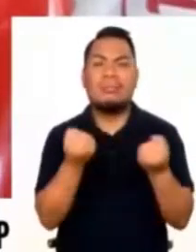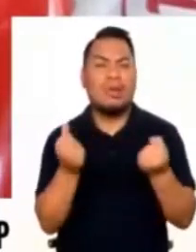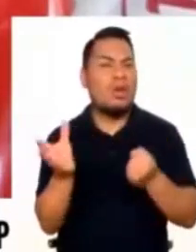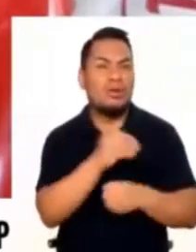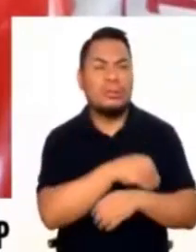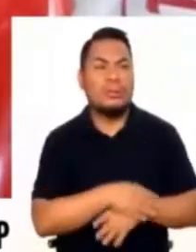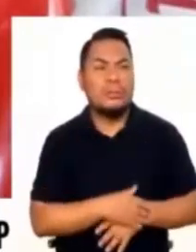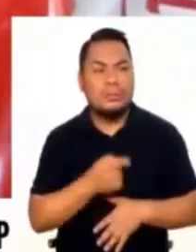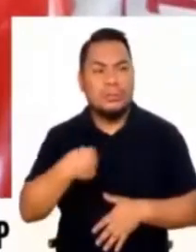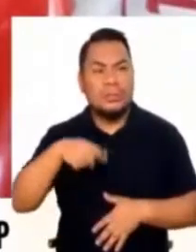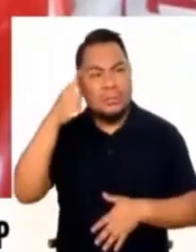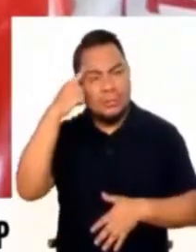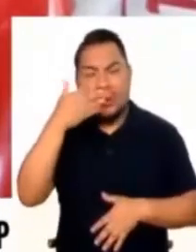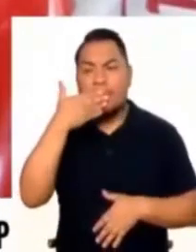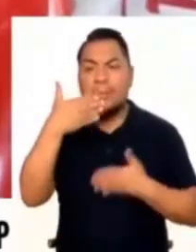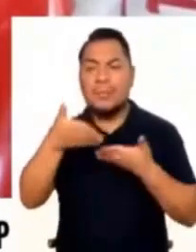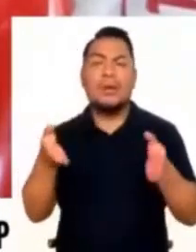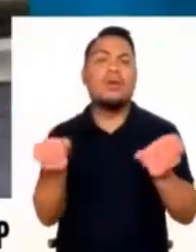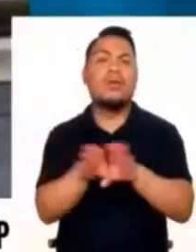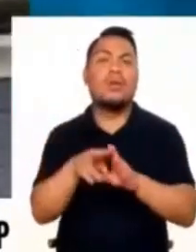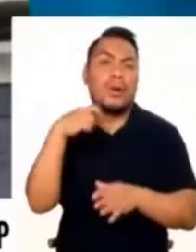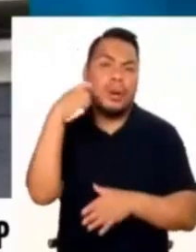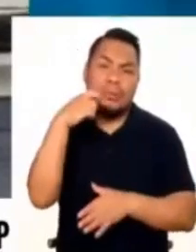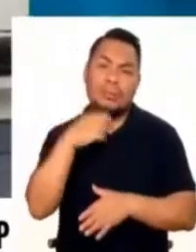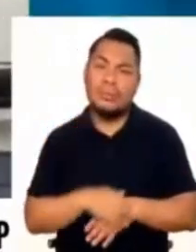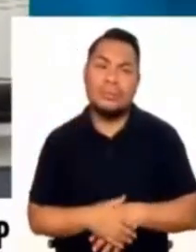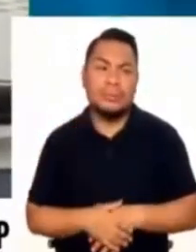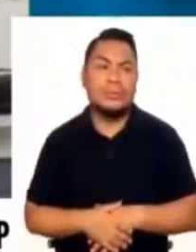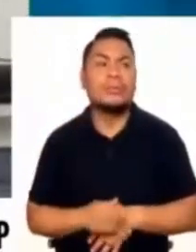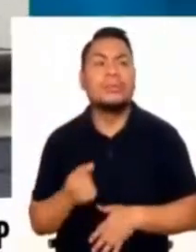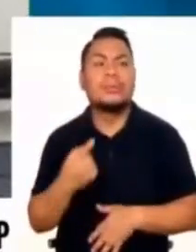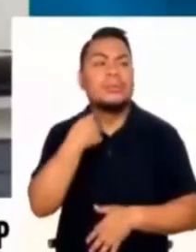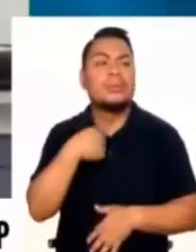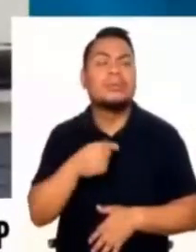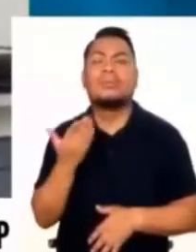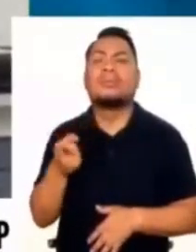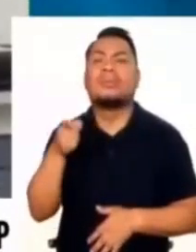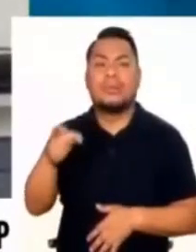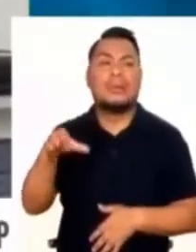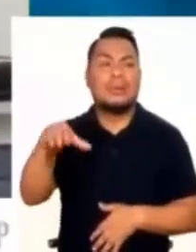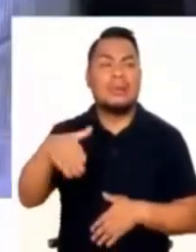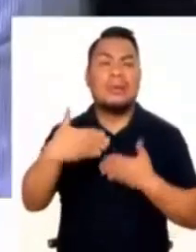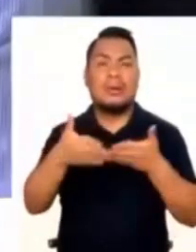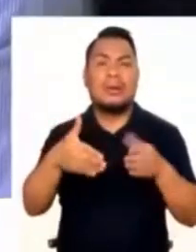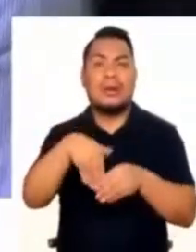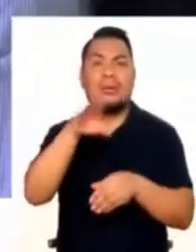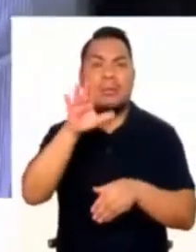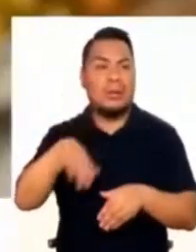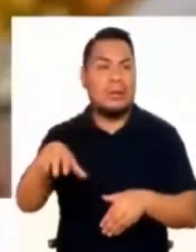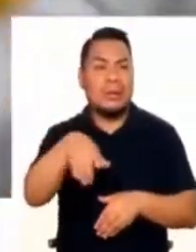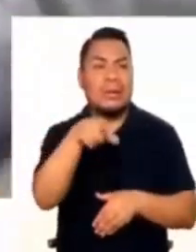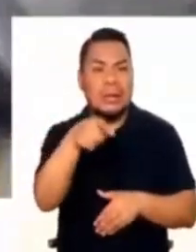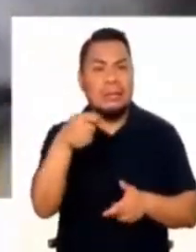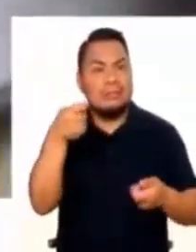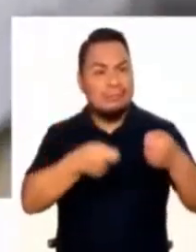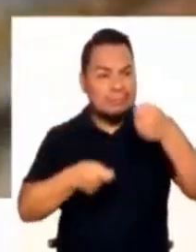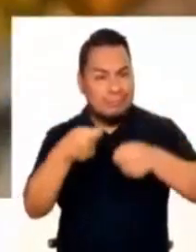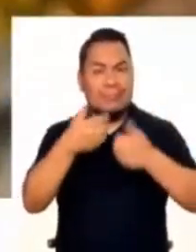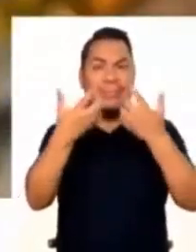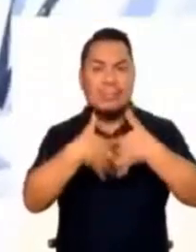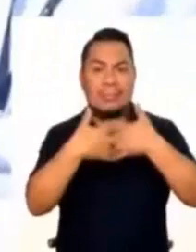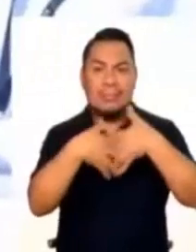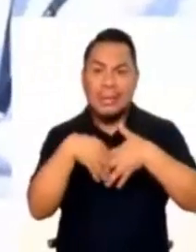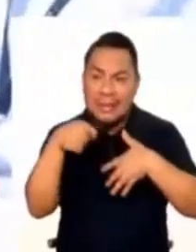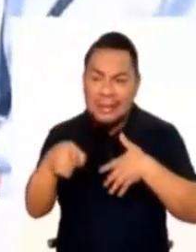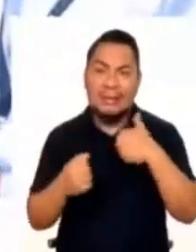preventivamente hemos tenido que cerrar las agencias de la región Puno. Pero la afectación a estas entidades, que suelen ser el brazo financiero de las micro y